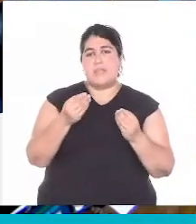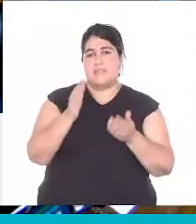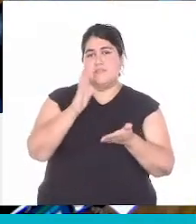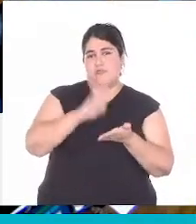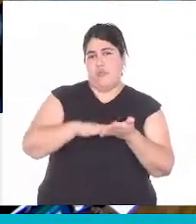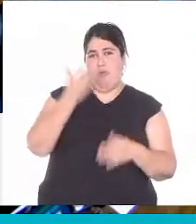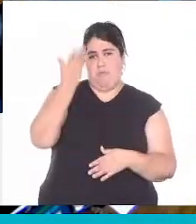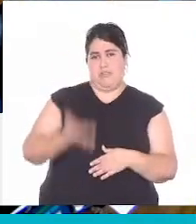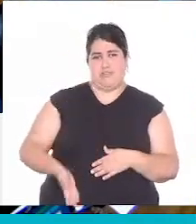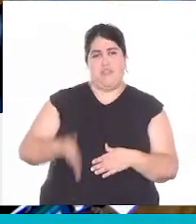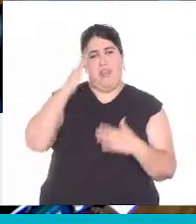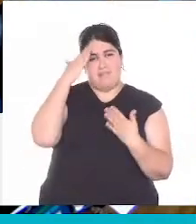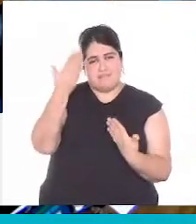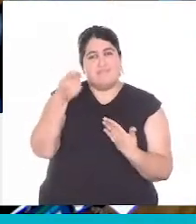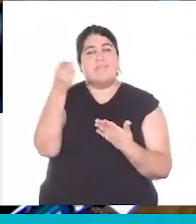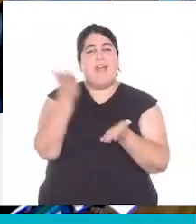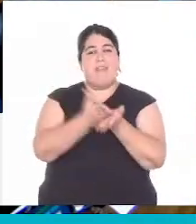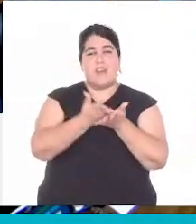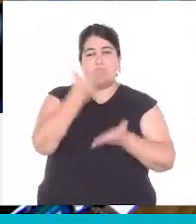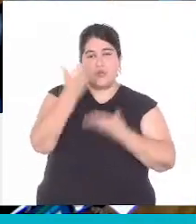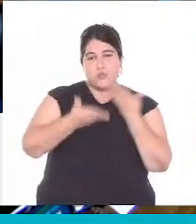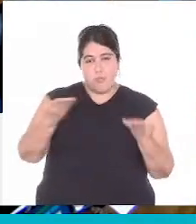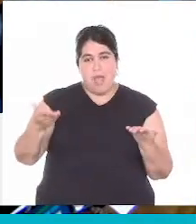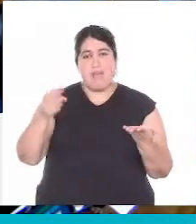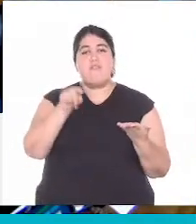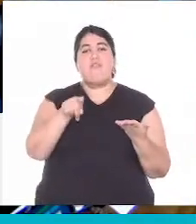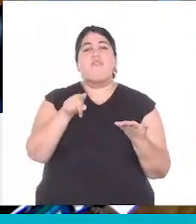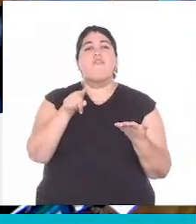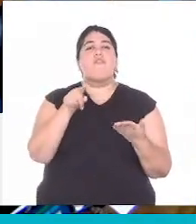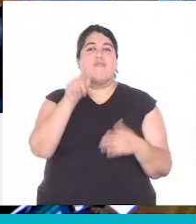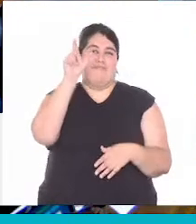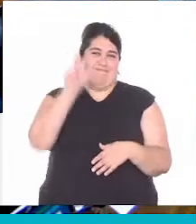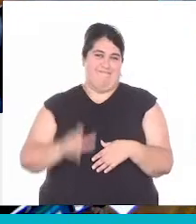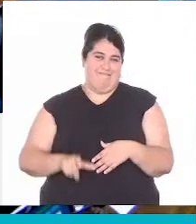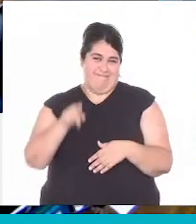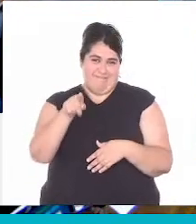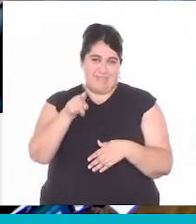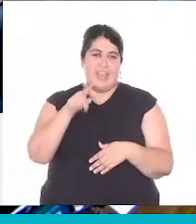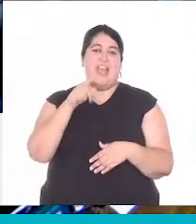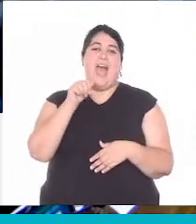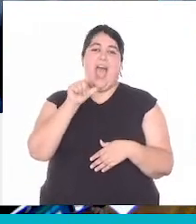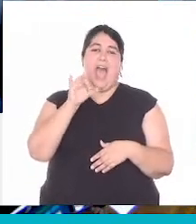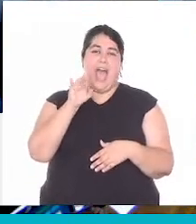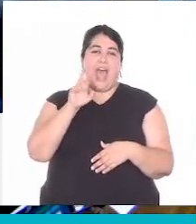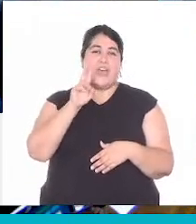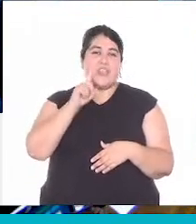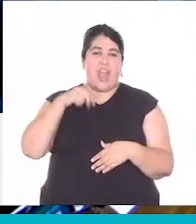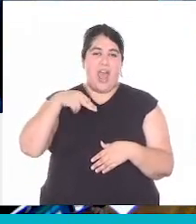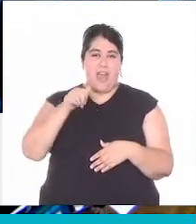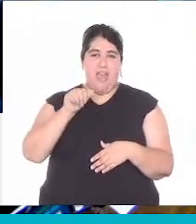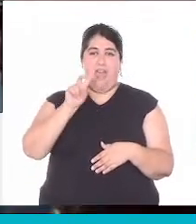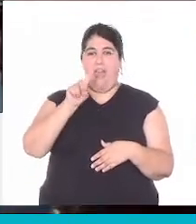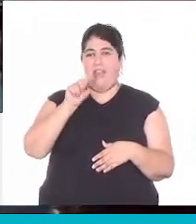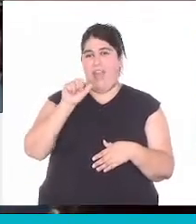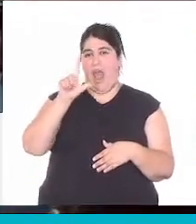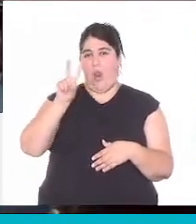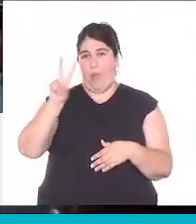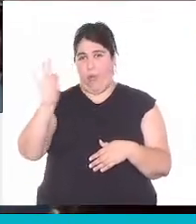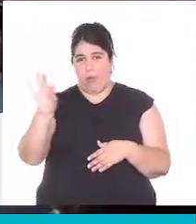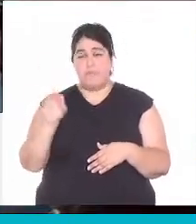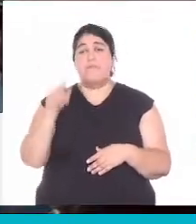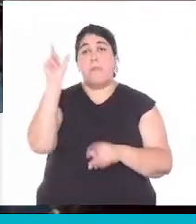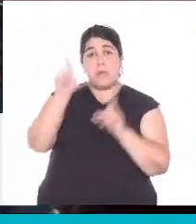destacada de los derechos humanos a la física, como bien usted dijo, Adriana Calvo. Para los que no la